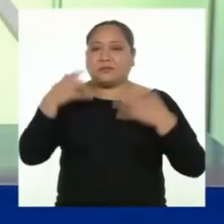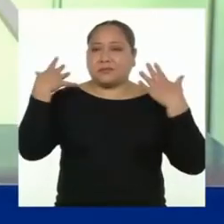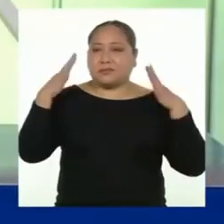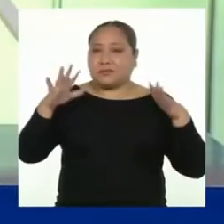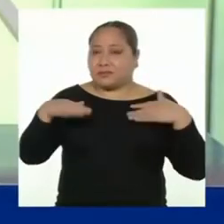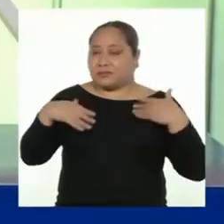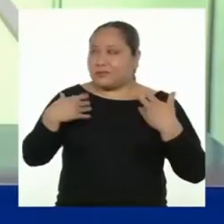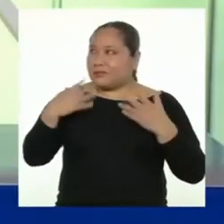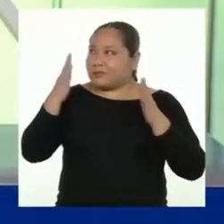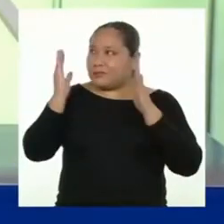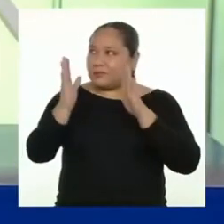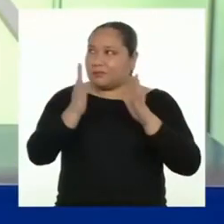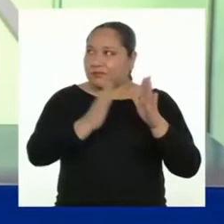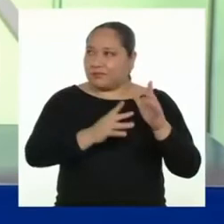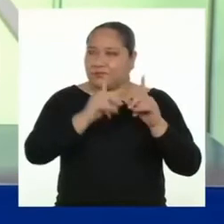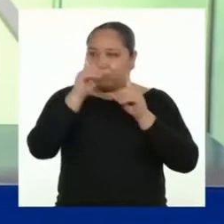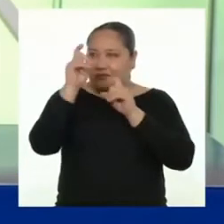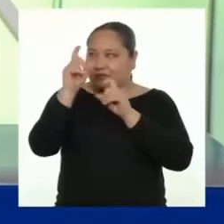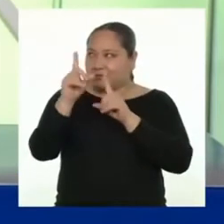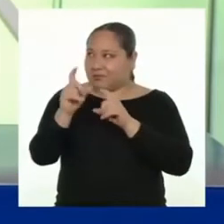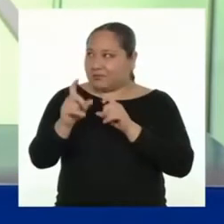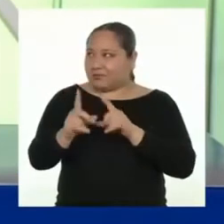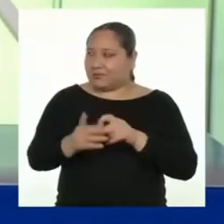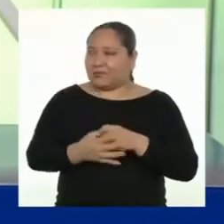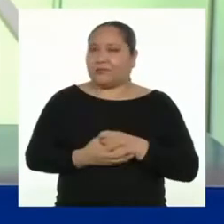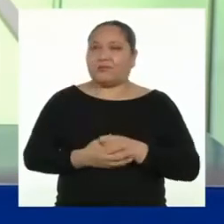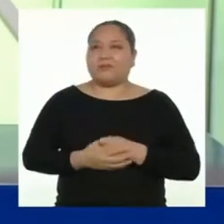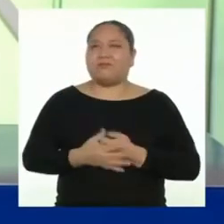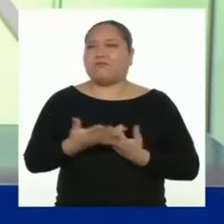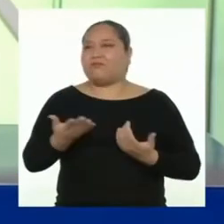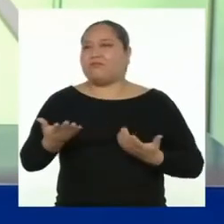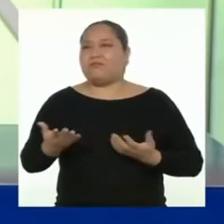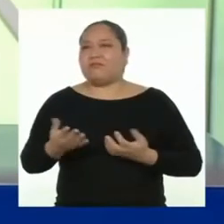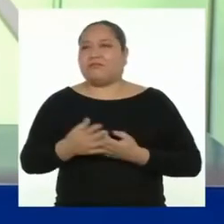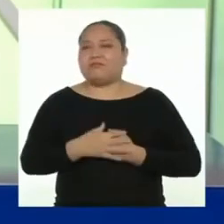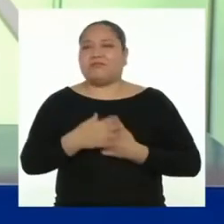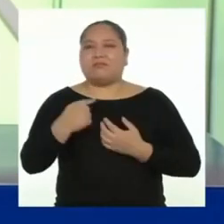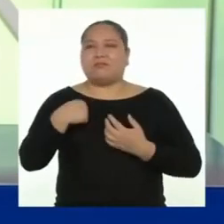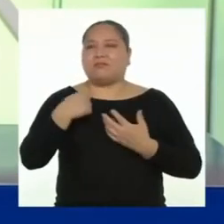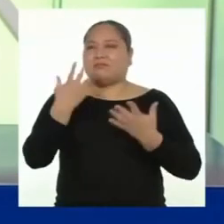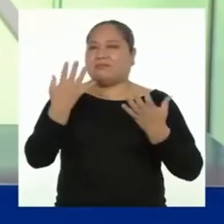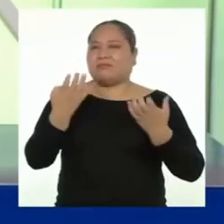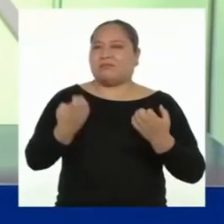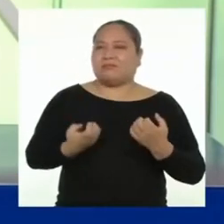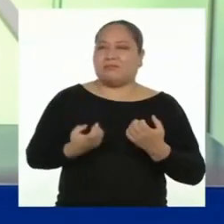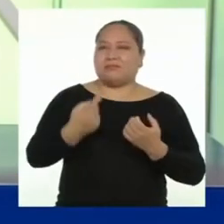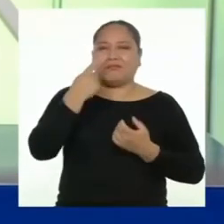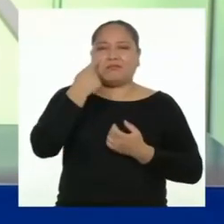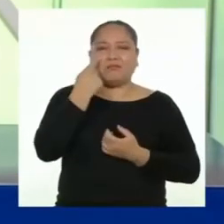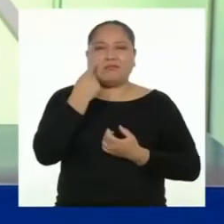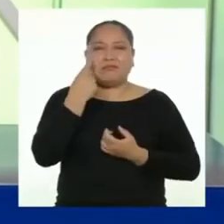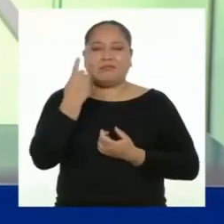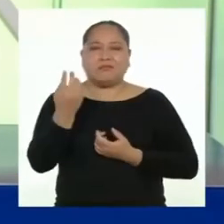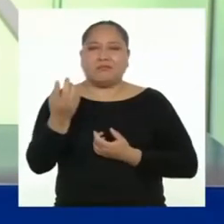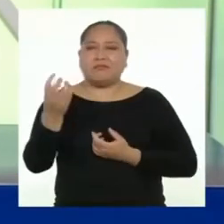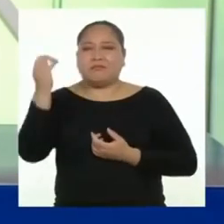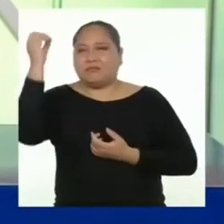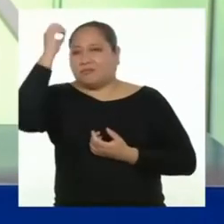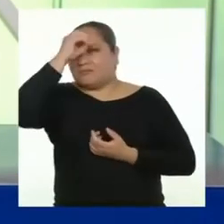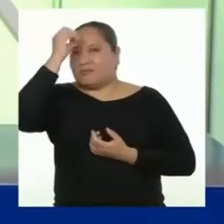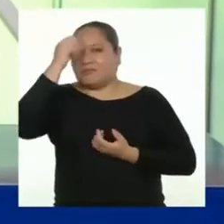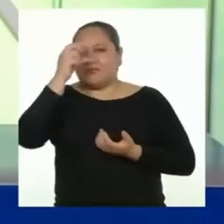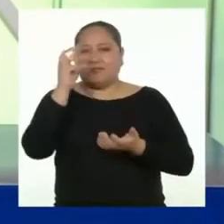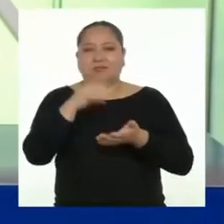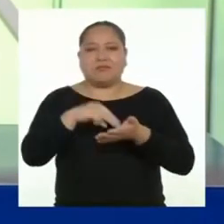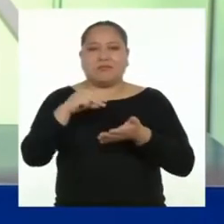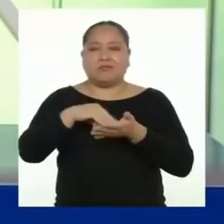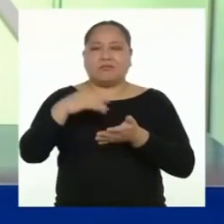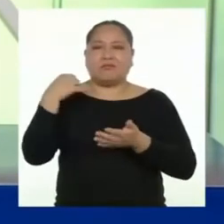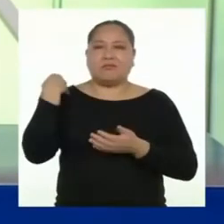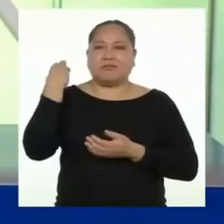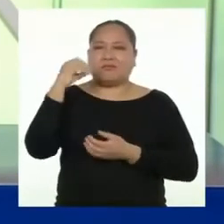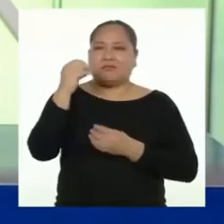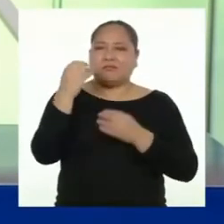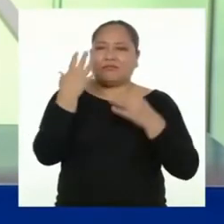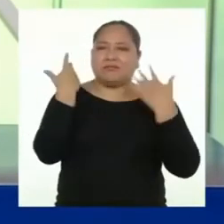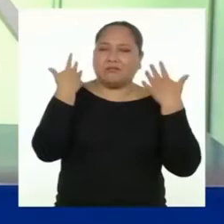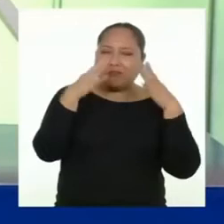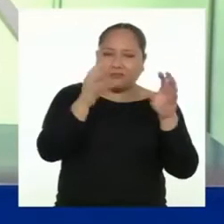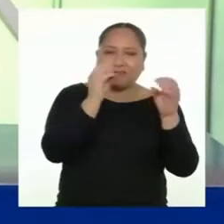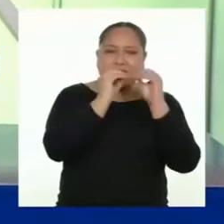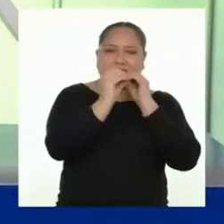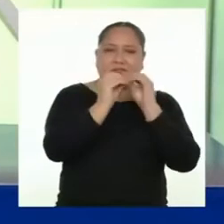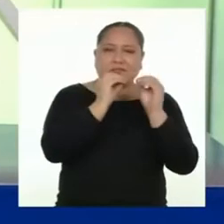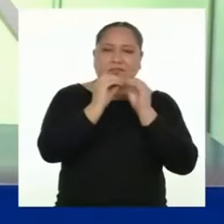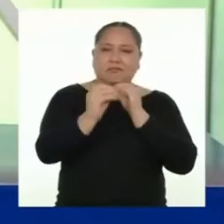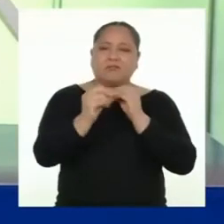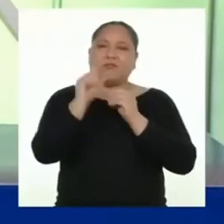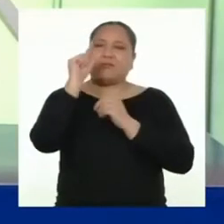¿Ya podemos elaborar nuestro cuestionario? Es que ya quiero conocer la opinión de más adolescentes para idear alternativas de solución frente al